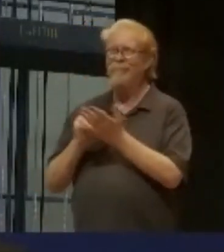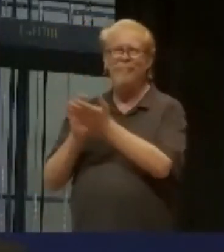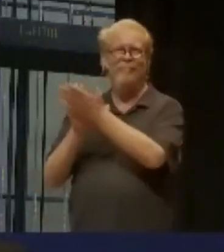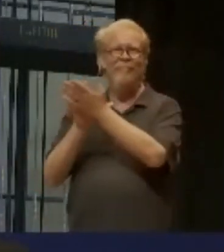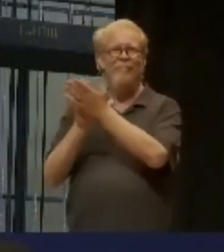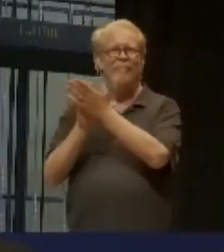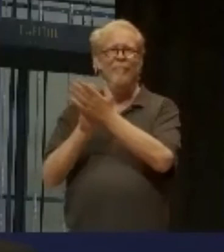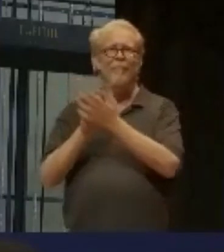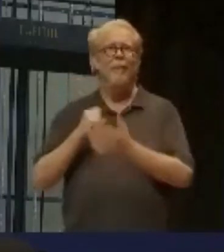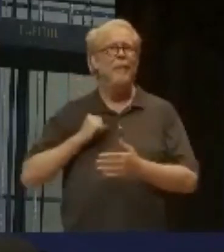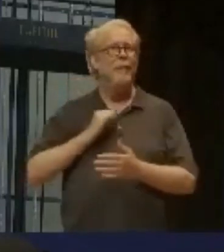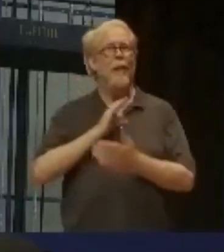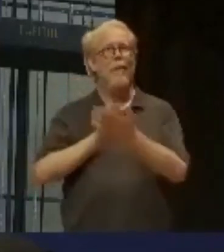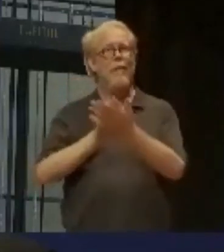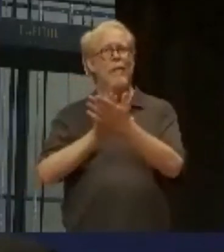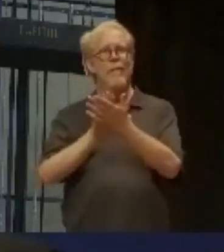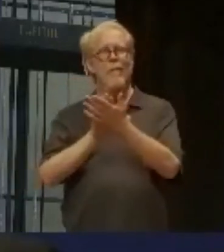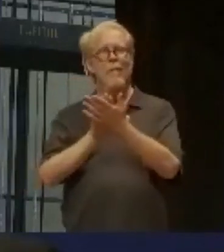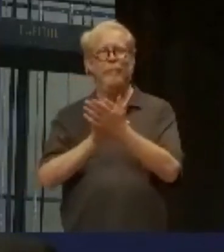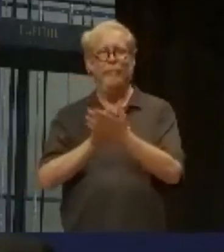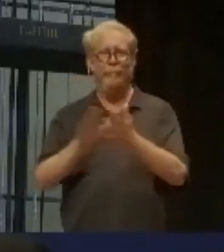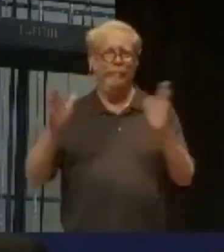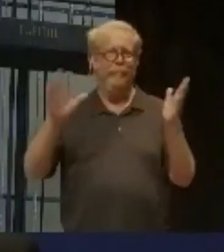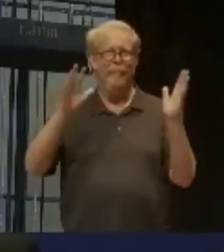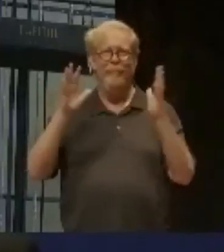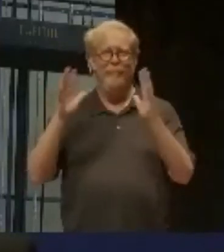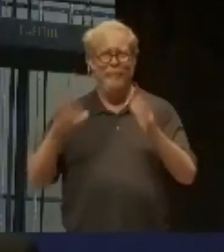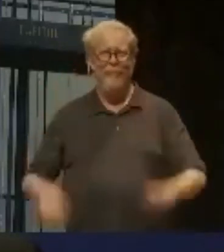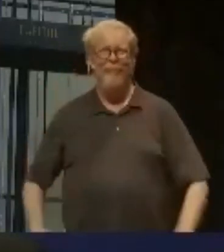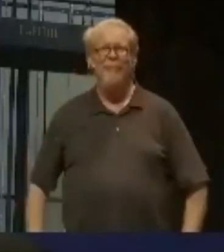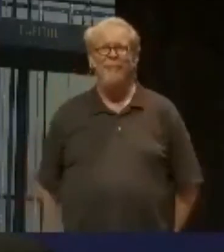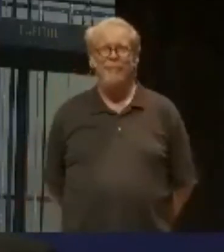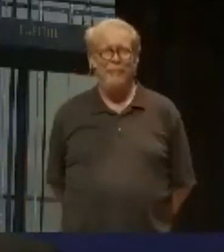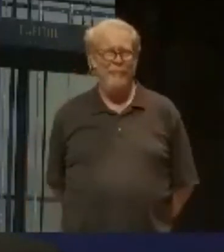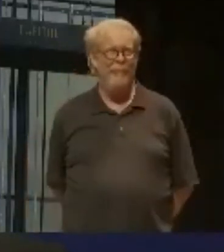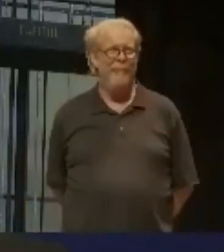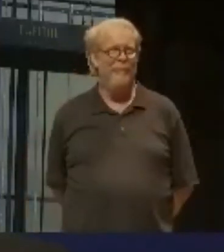Salamantes, muchísimas gracias. El personal de la escuela, un aplauso.